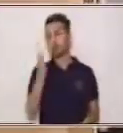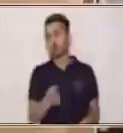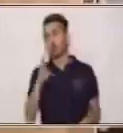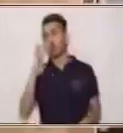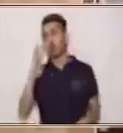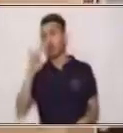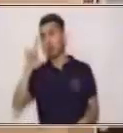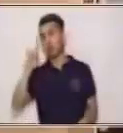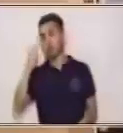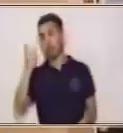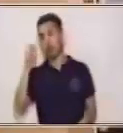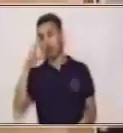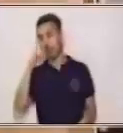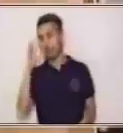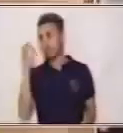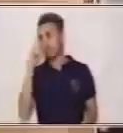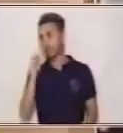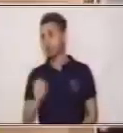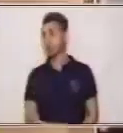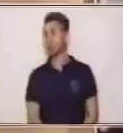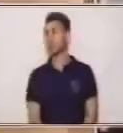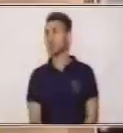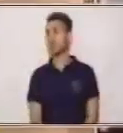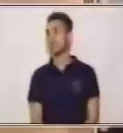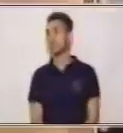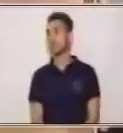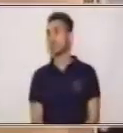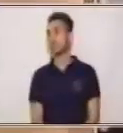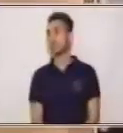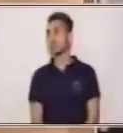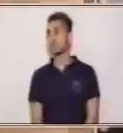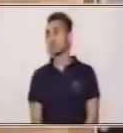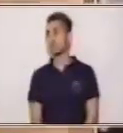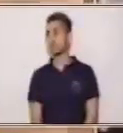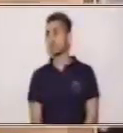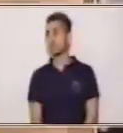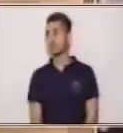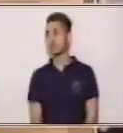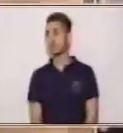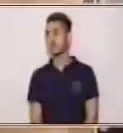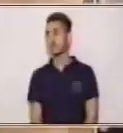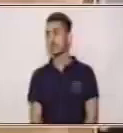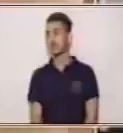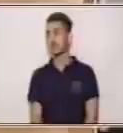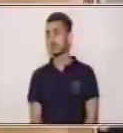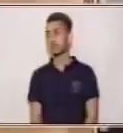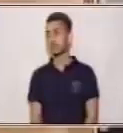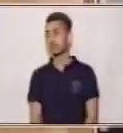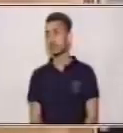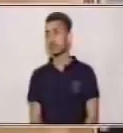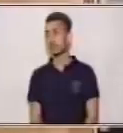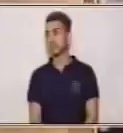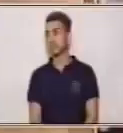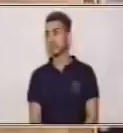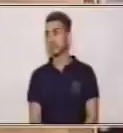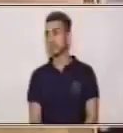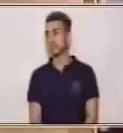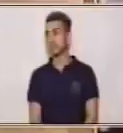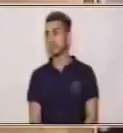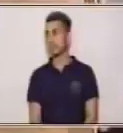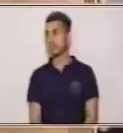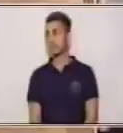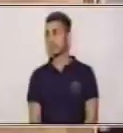Excelente. Vamos a ver otro ejemplo. Si 1/2 es igual a 2/4,